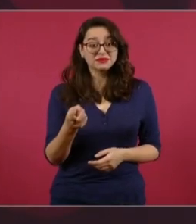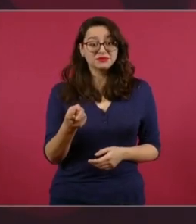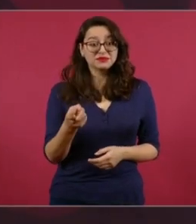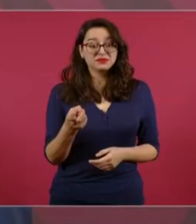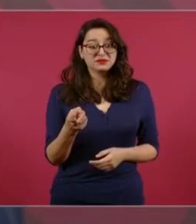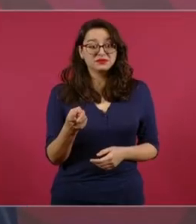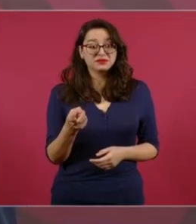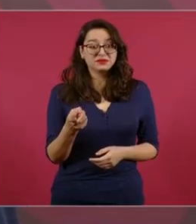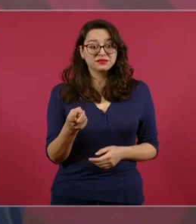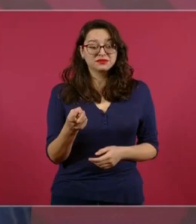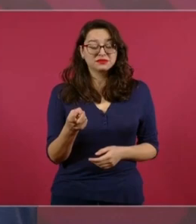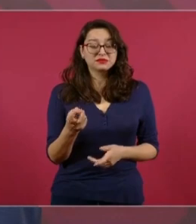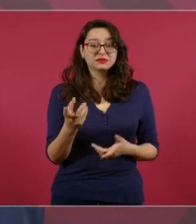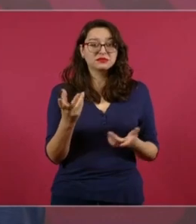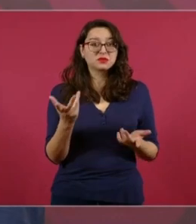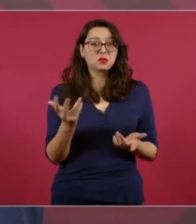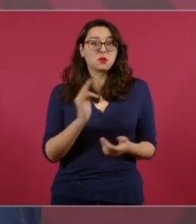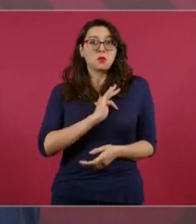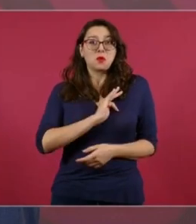de manera sencilla